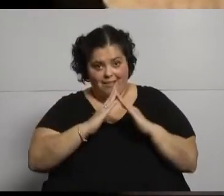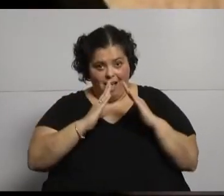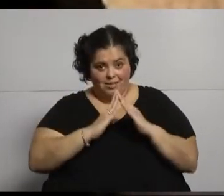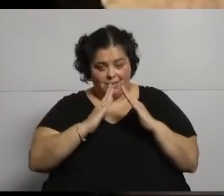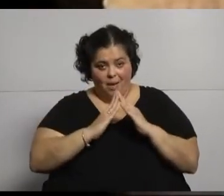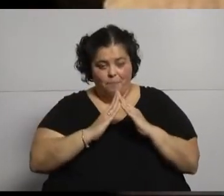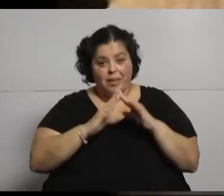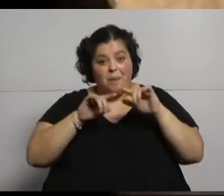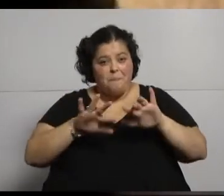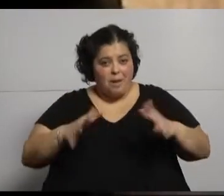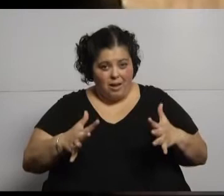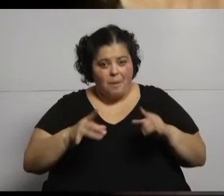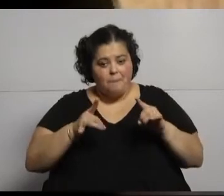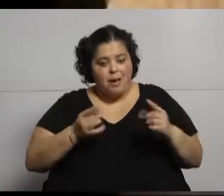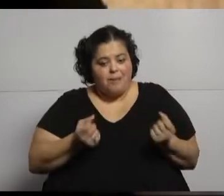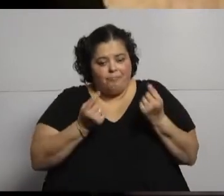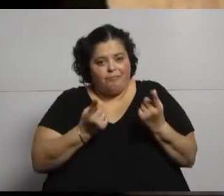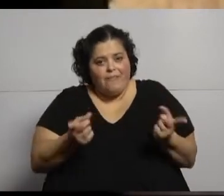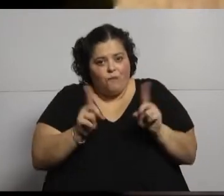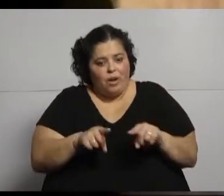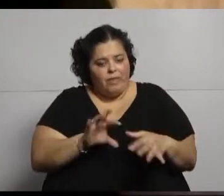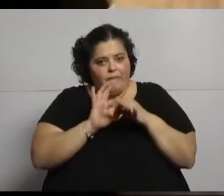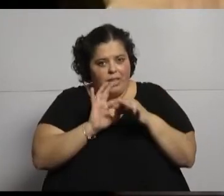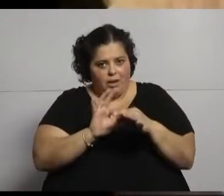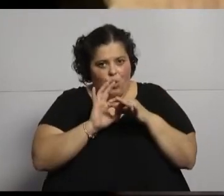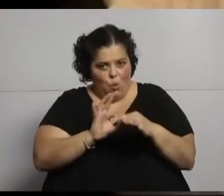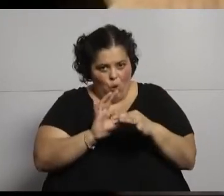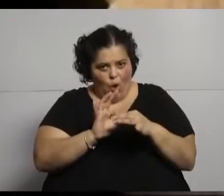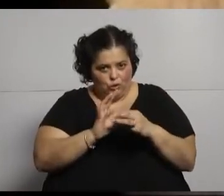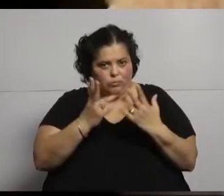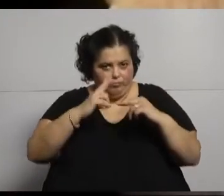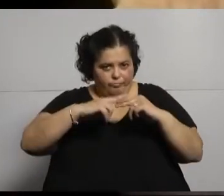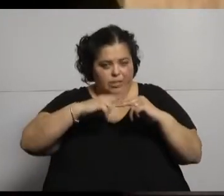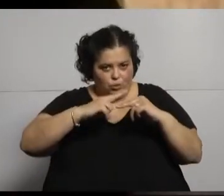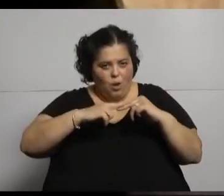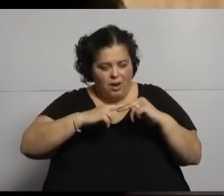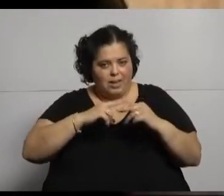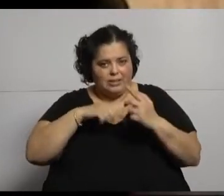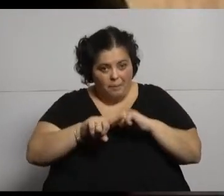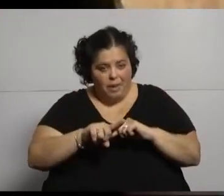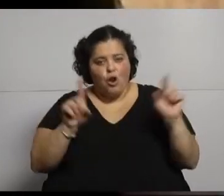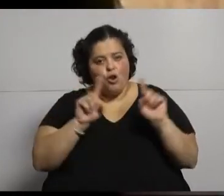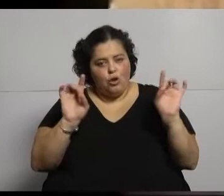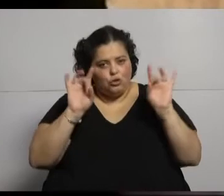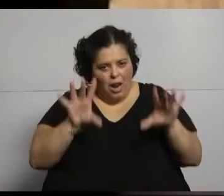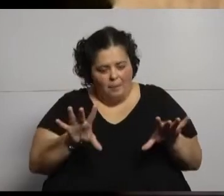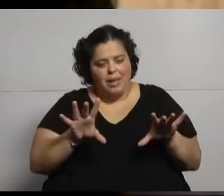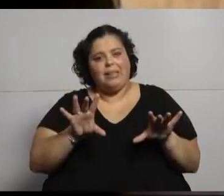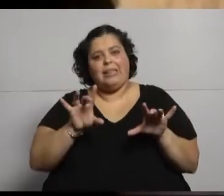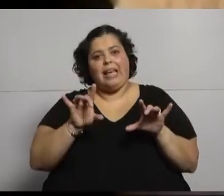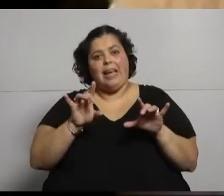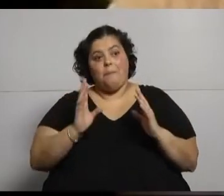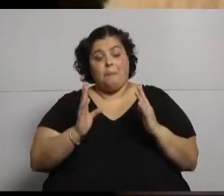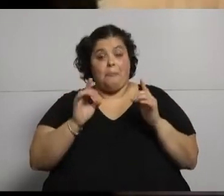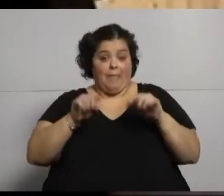es reenlazar los vínculos, constituir vínculos virtuales, pero no solo desde allí, sino